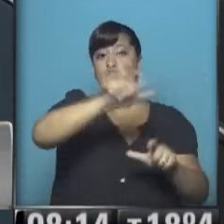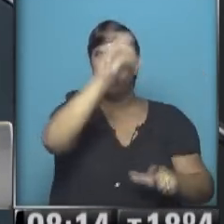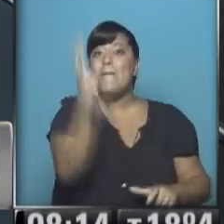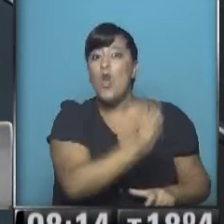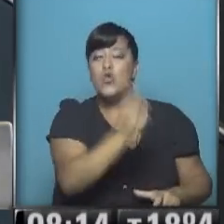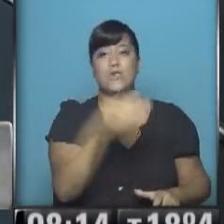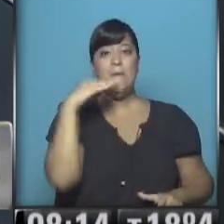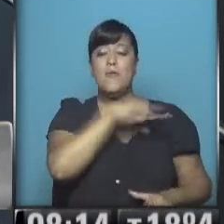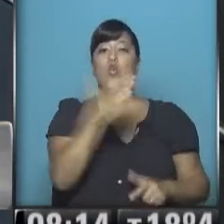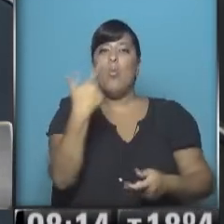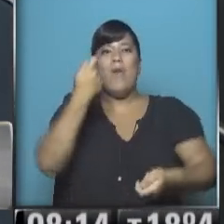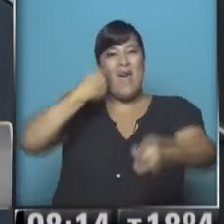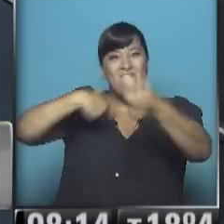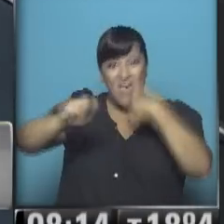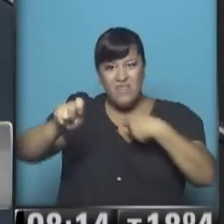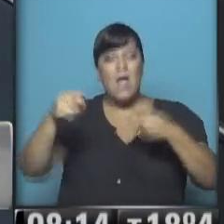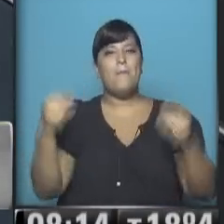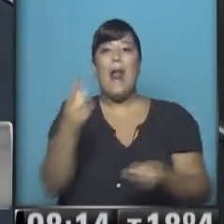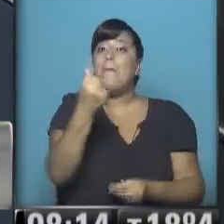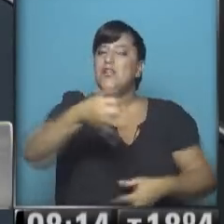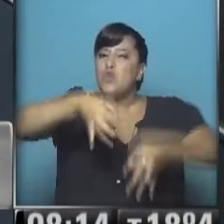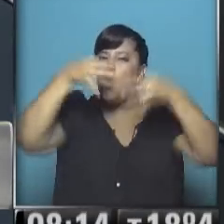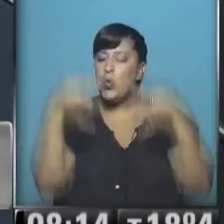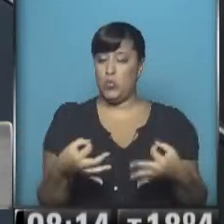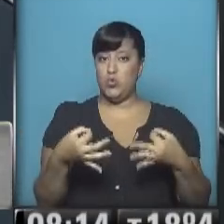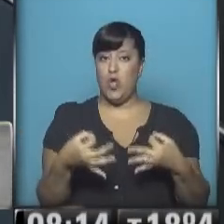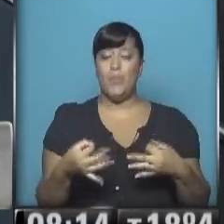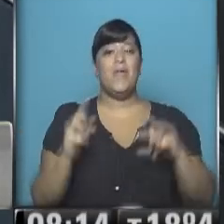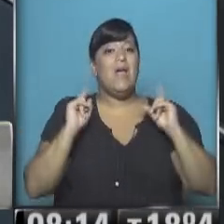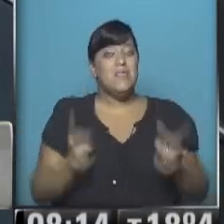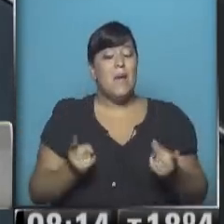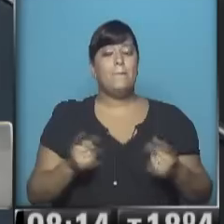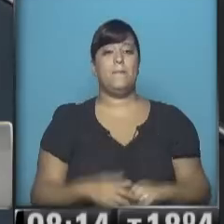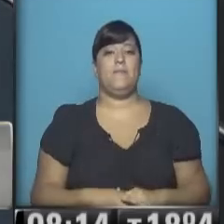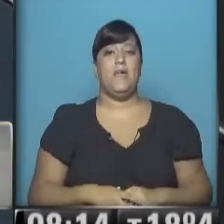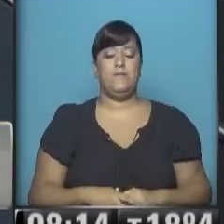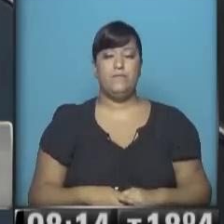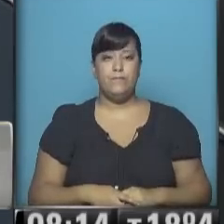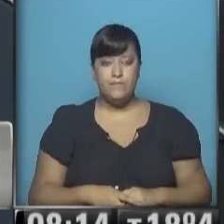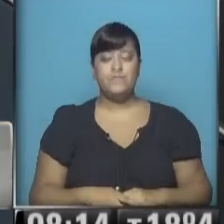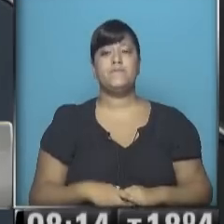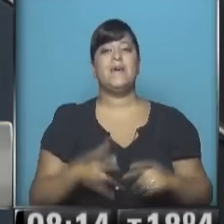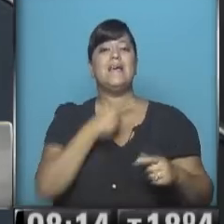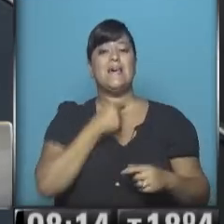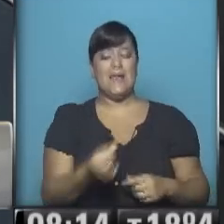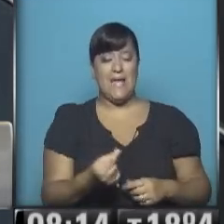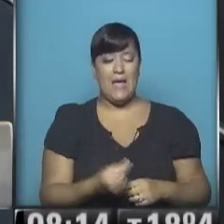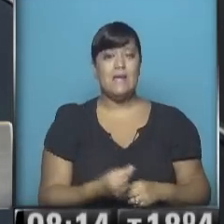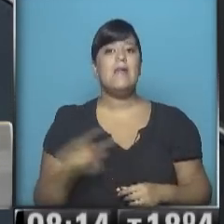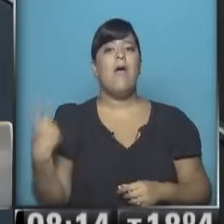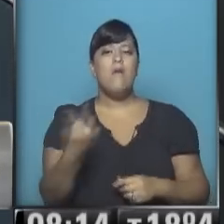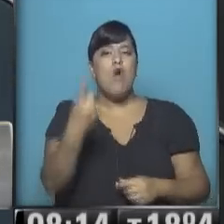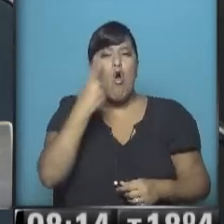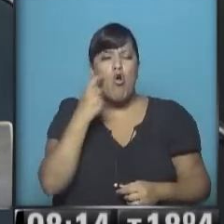vender su producción a un precio justo y en ese contexto también lo que se pretende es eh regular